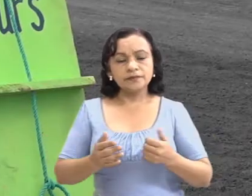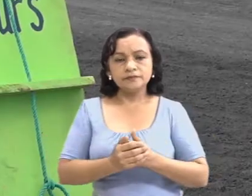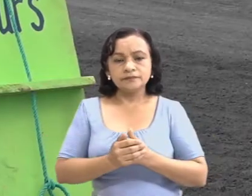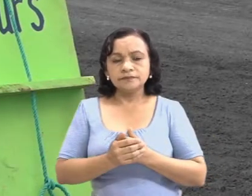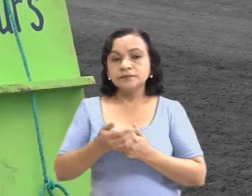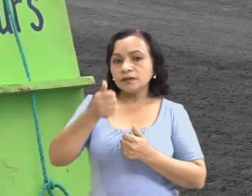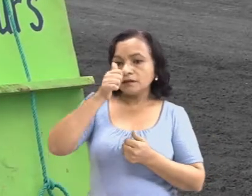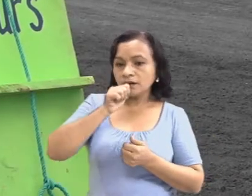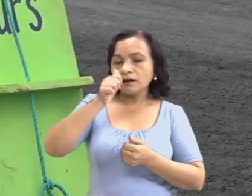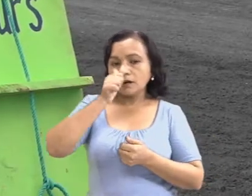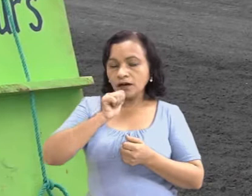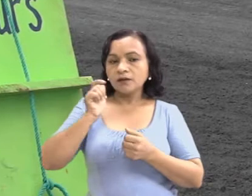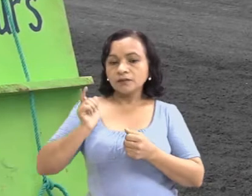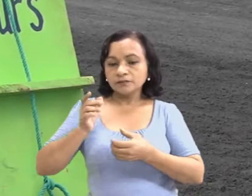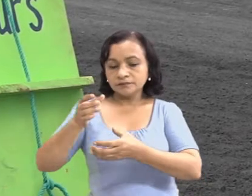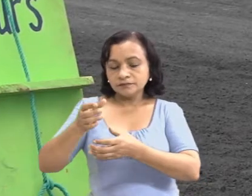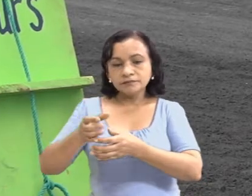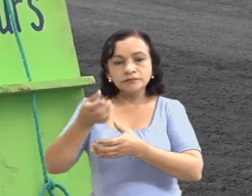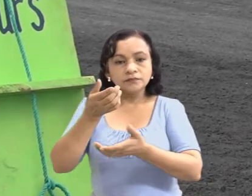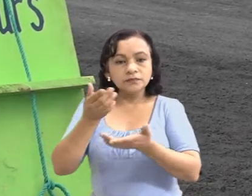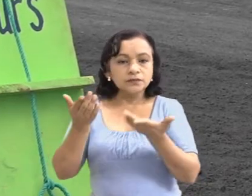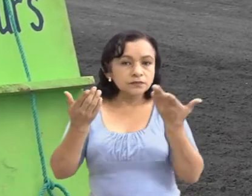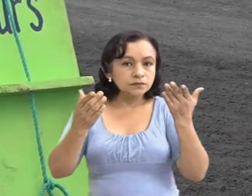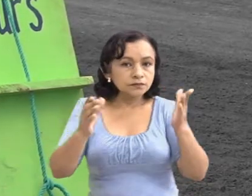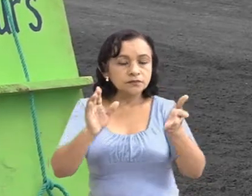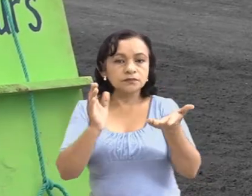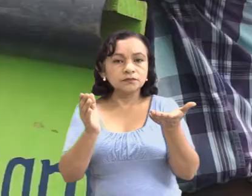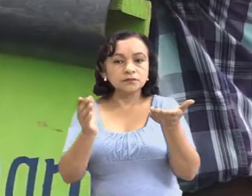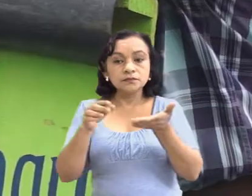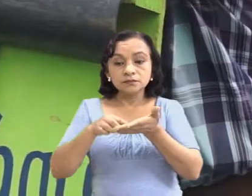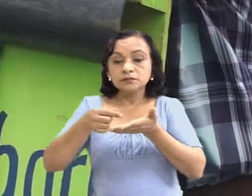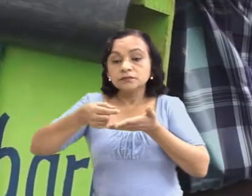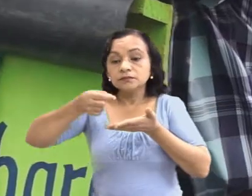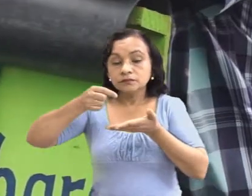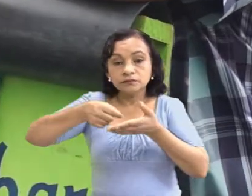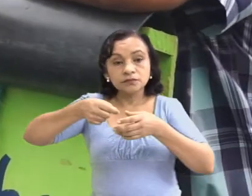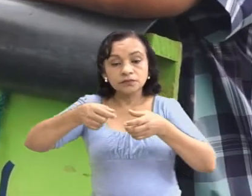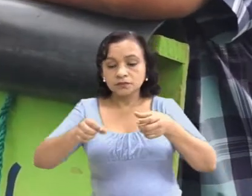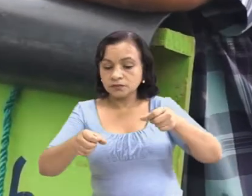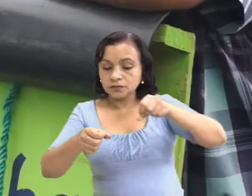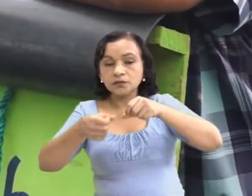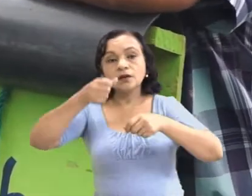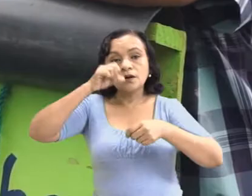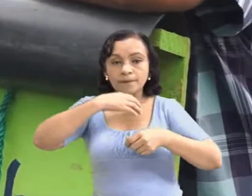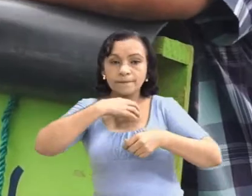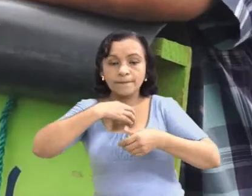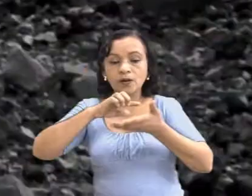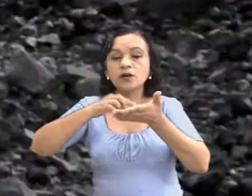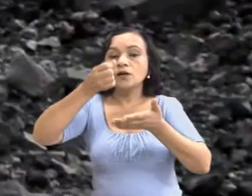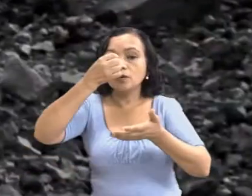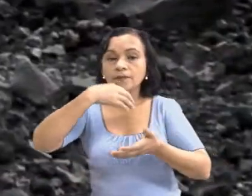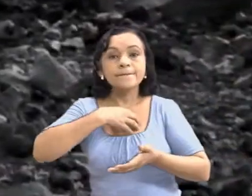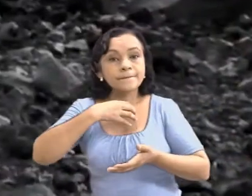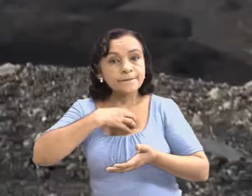que vengan hidratados y que por lo menos traigan algún medicamento si ellos padecen de algún padecimiento. Entonces tenemos